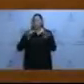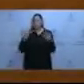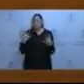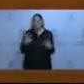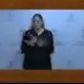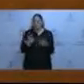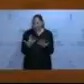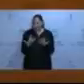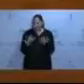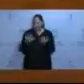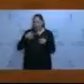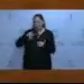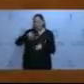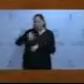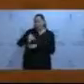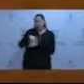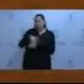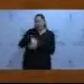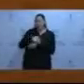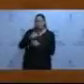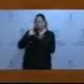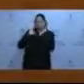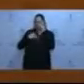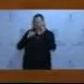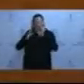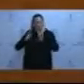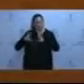El 061 se encargará de estas asistencias